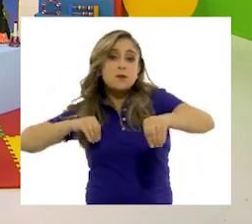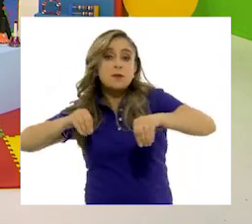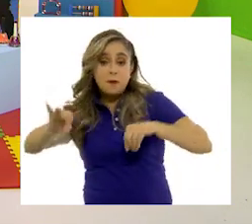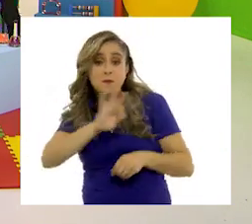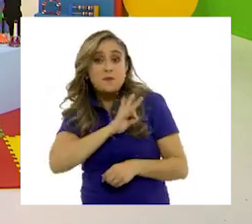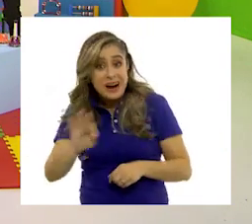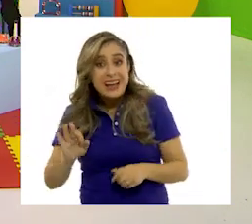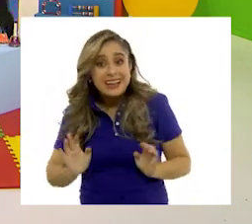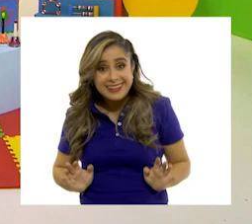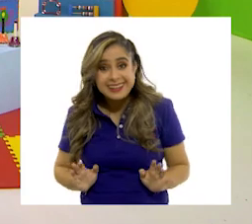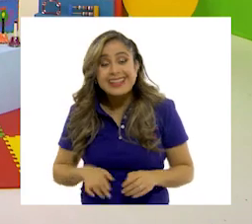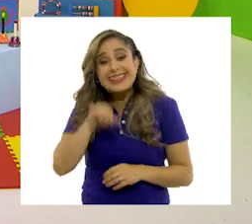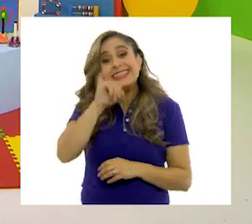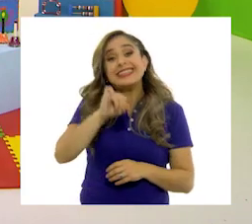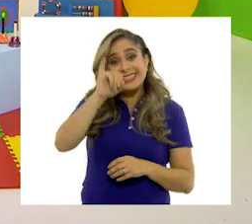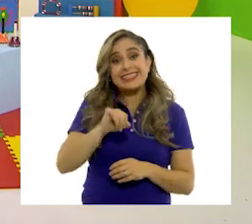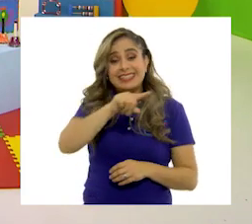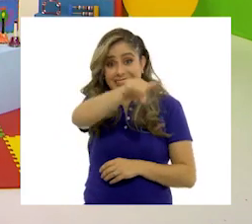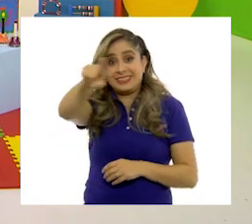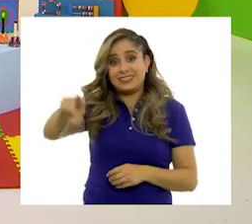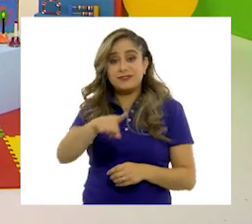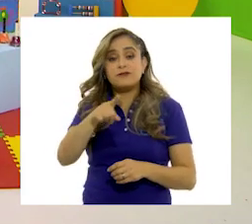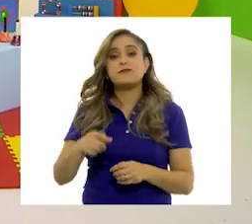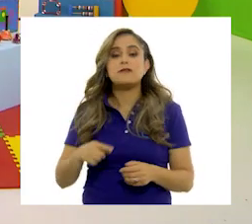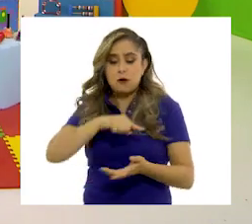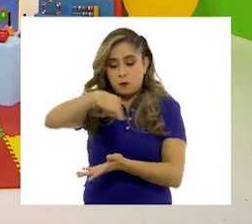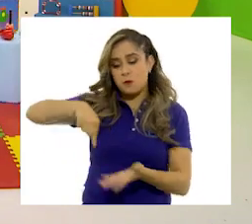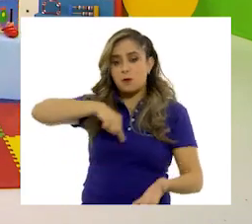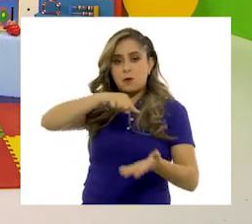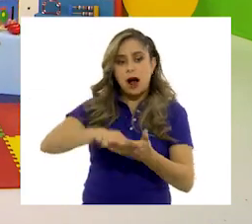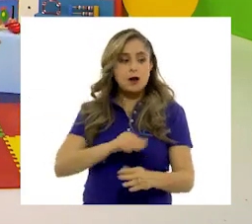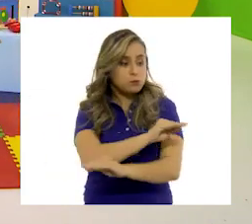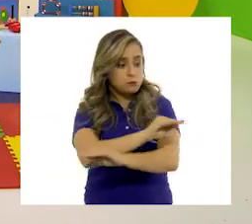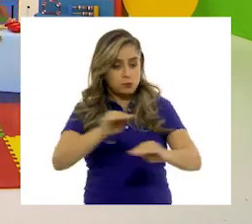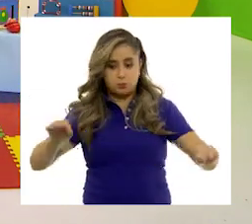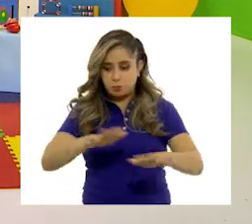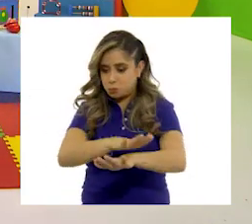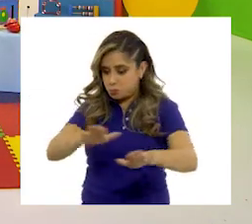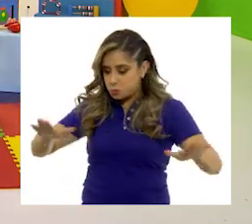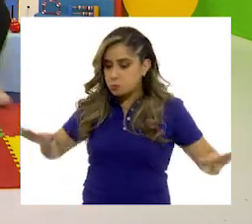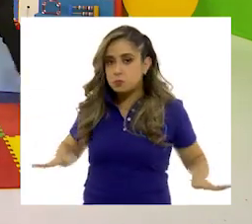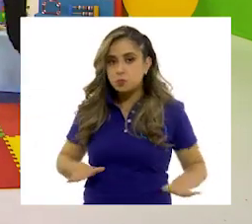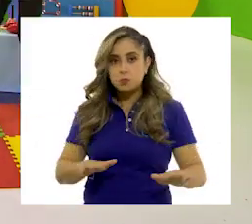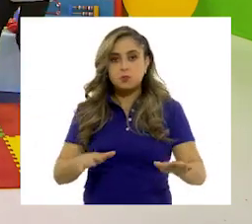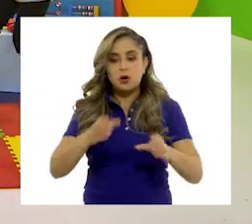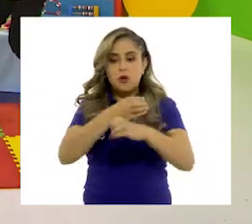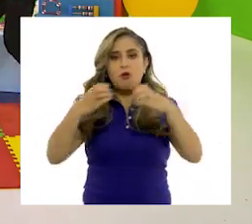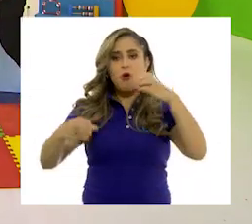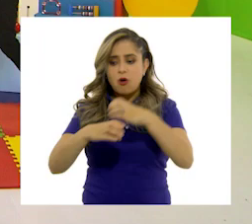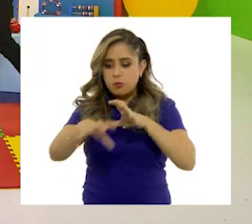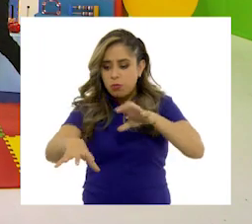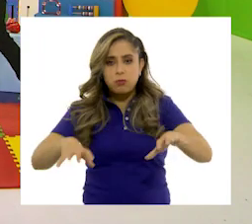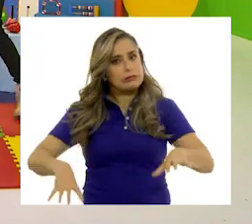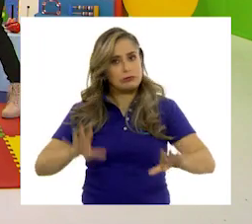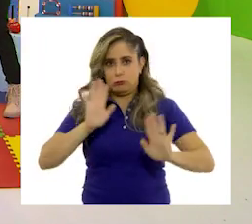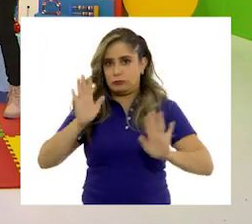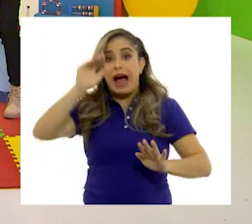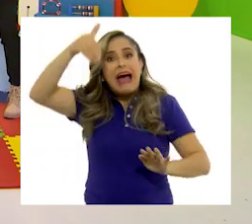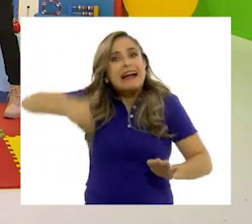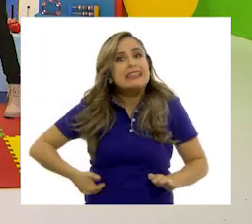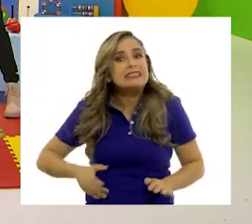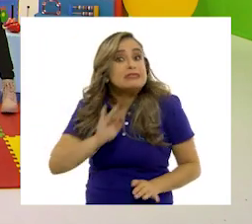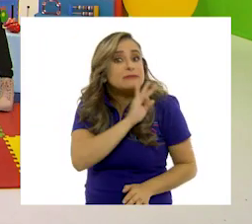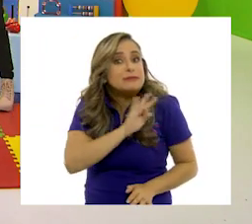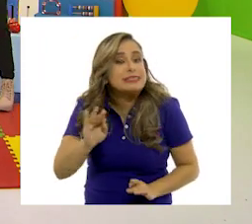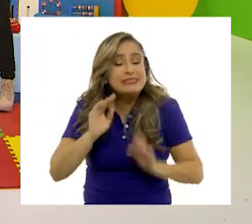Sí. A ver, en casa, busquen un espacio que esté despejado, libre de objetos para evitar cualquier accidente, así